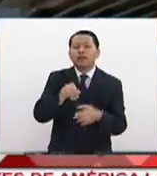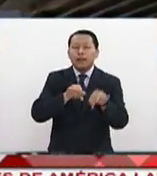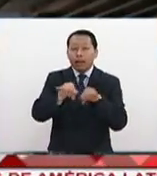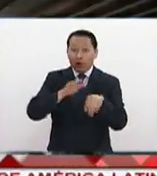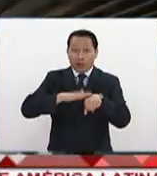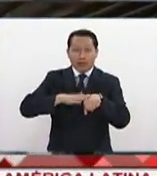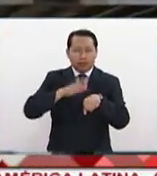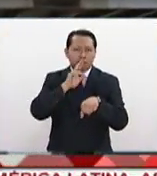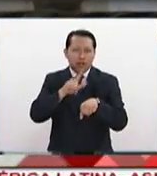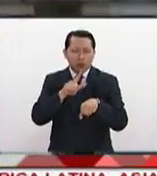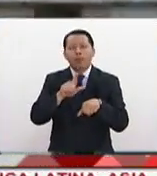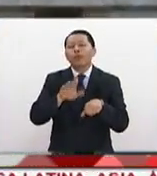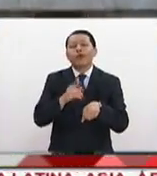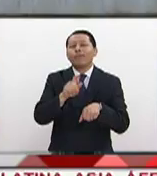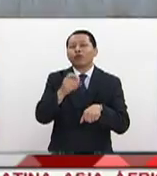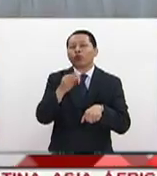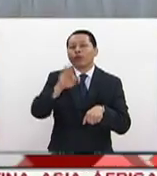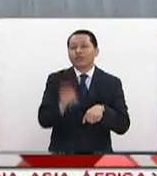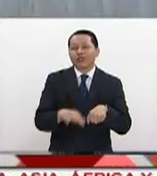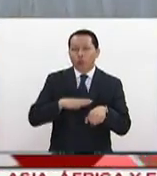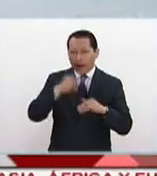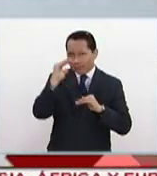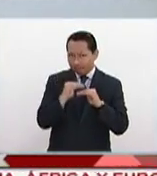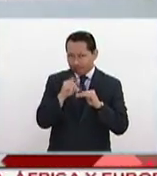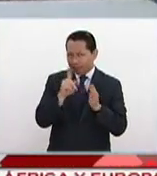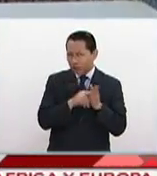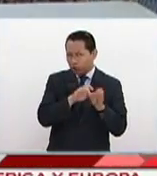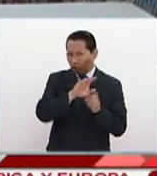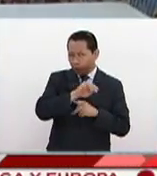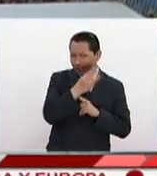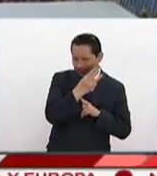de 21.1% en 1993 a